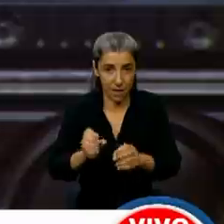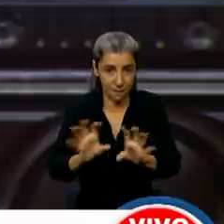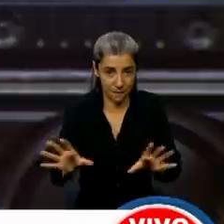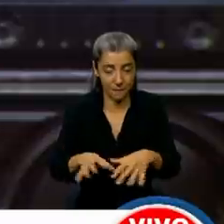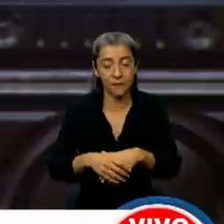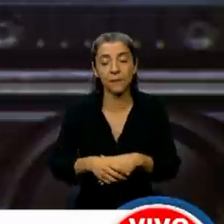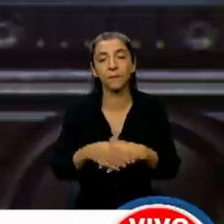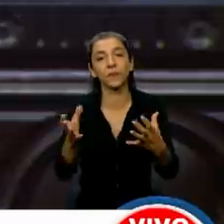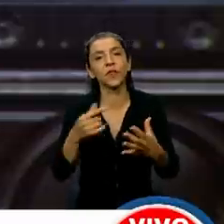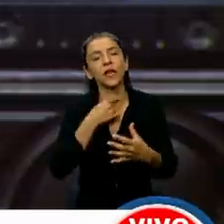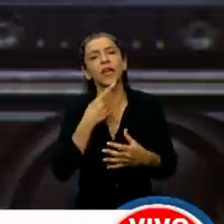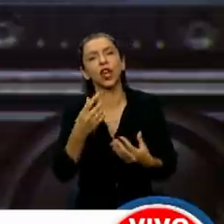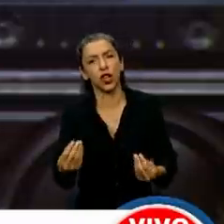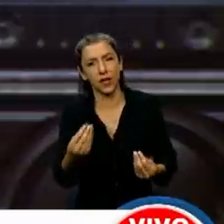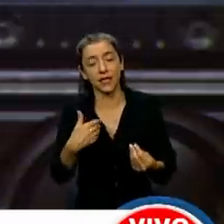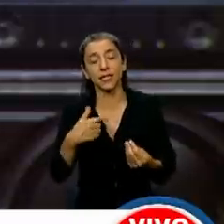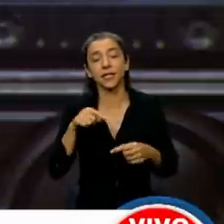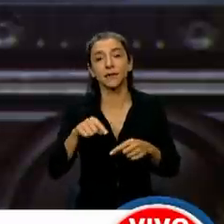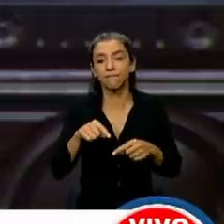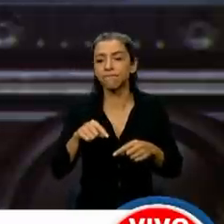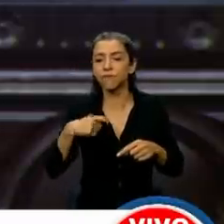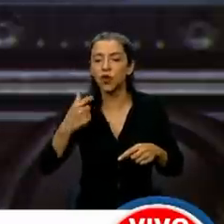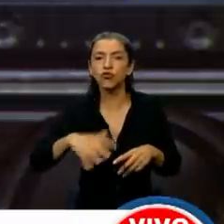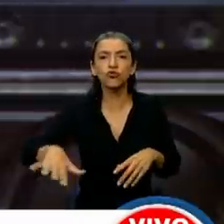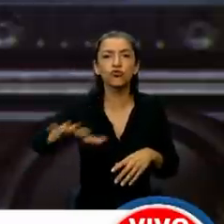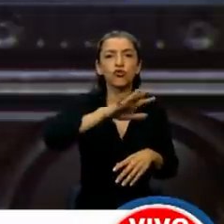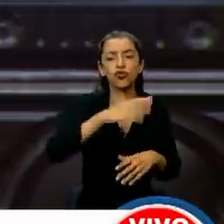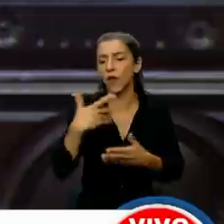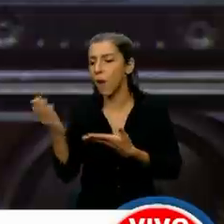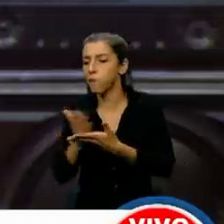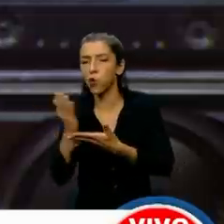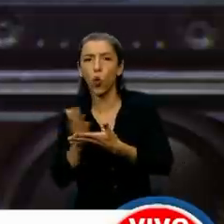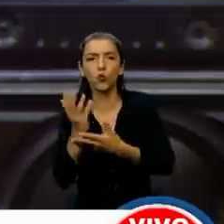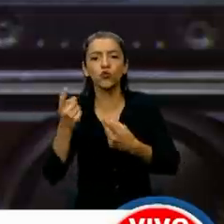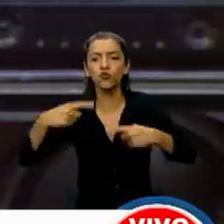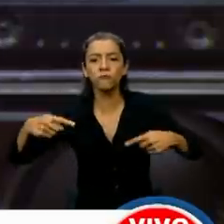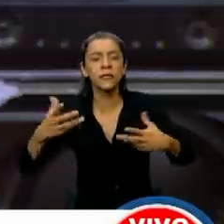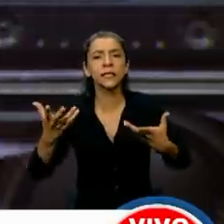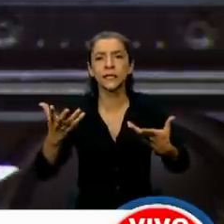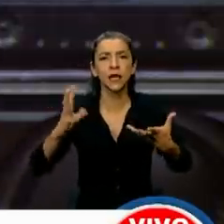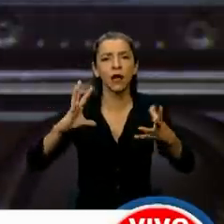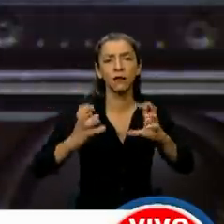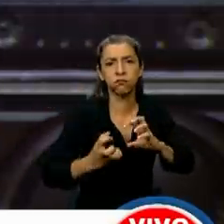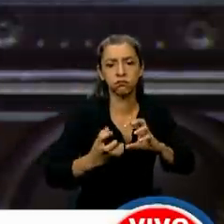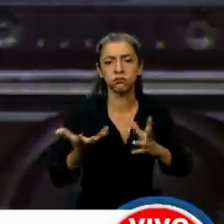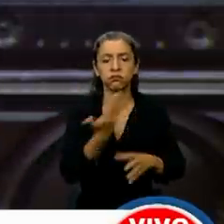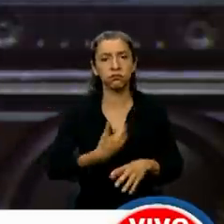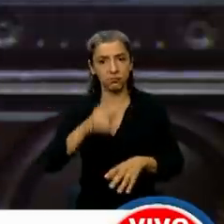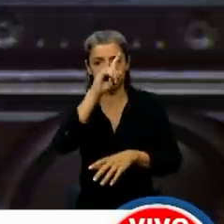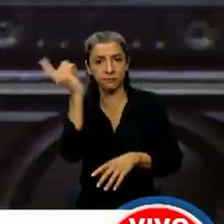que la verdad que nos encontramos frente a un tejido social y productivo verdaderamente afectado y que desde el gobierno nacional